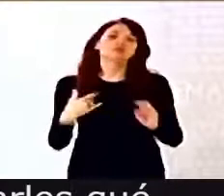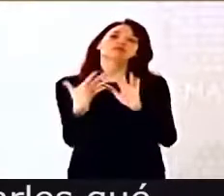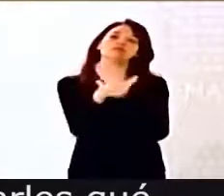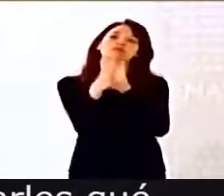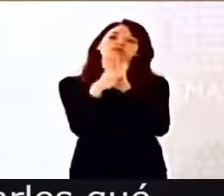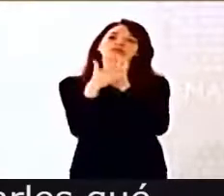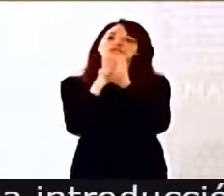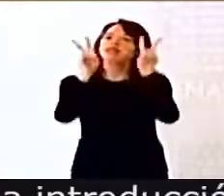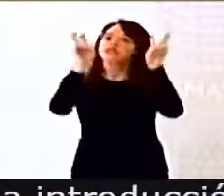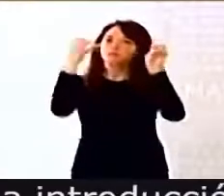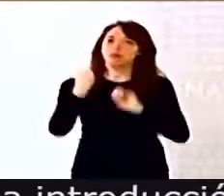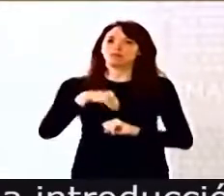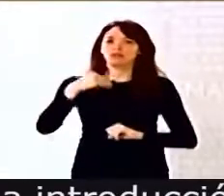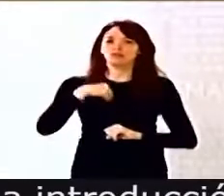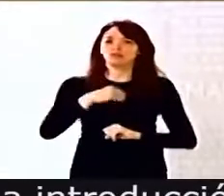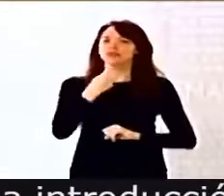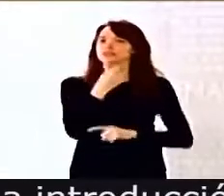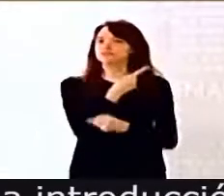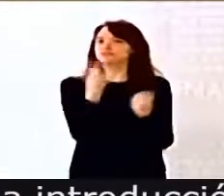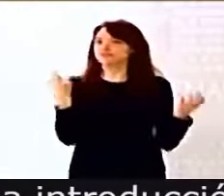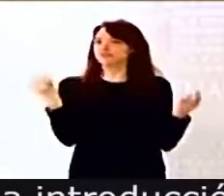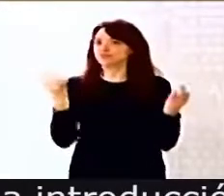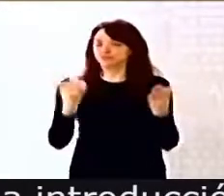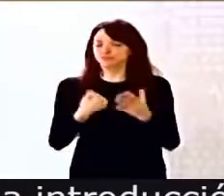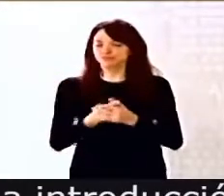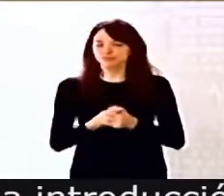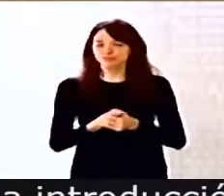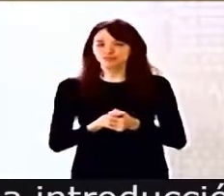tema, diciéndoles que